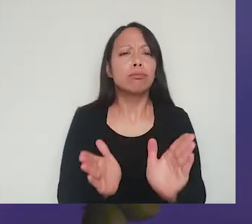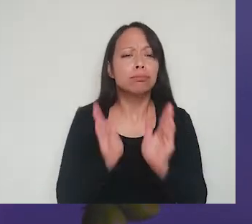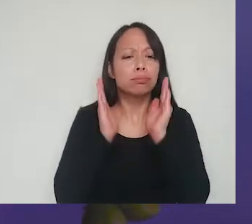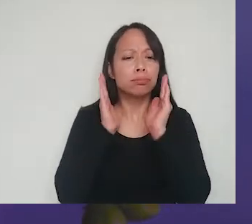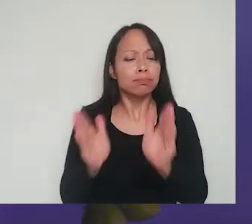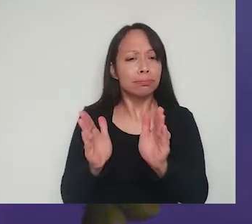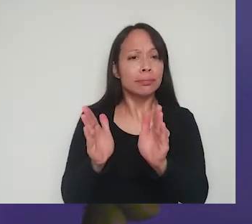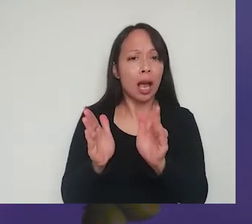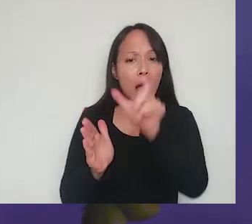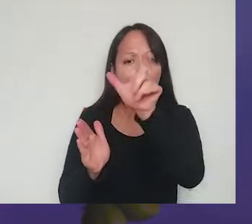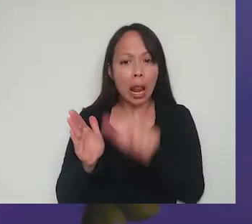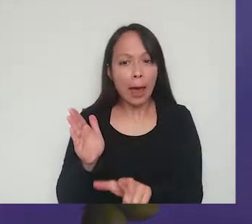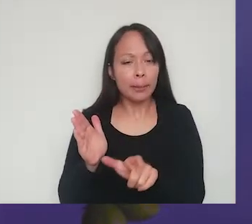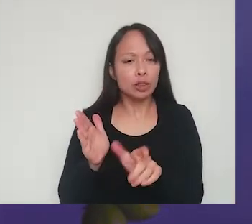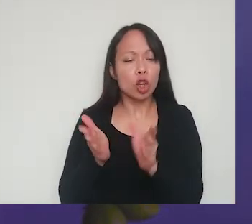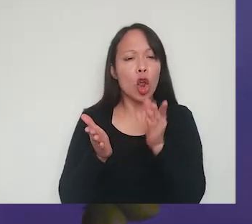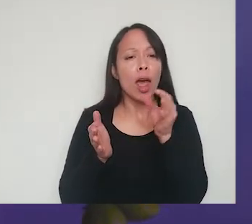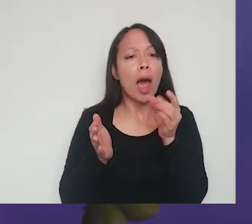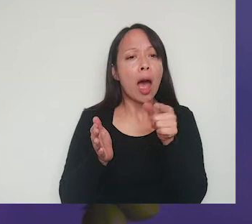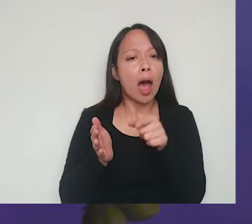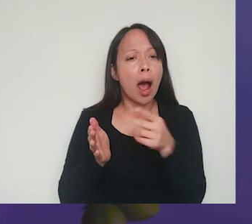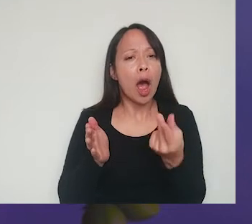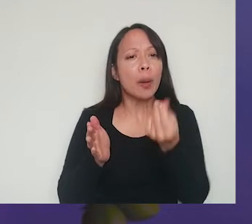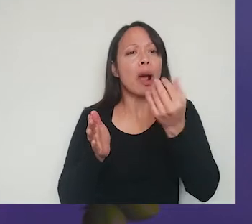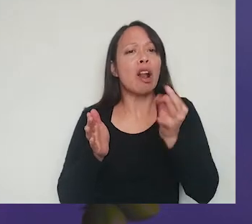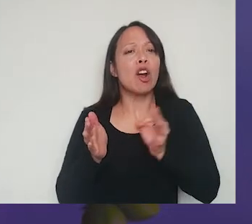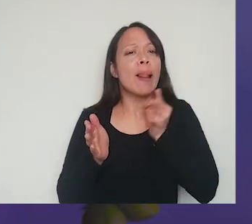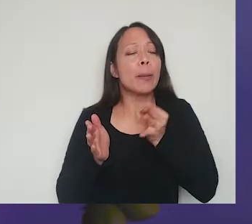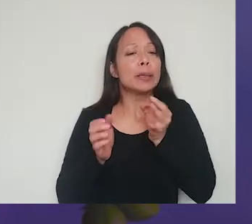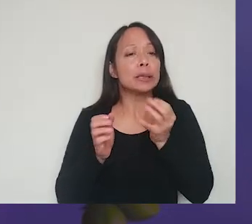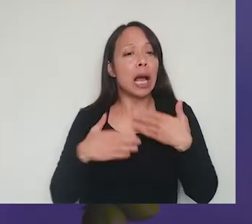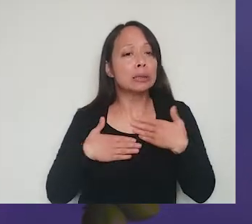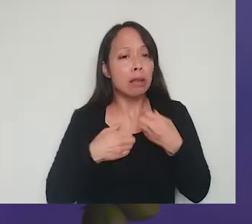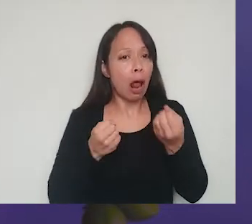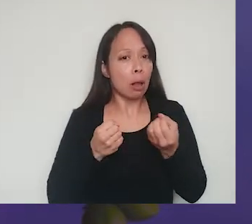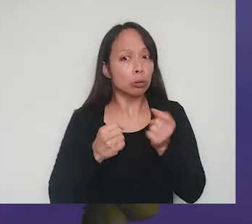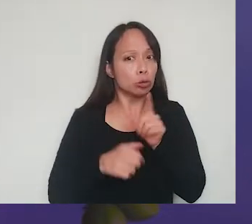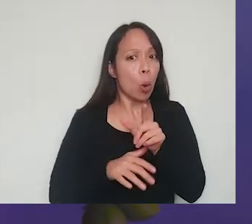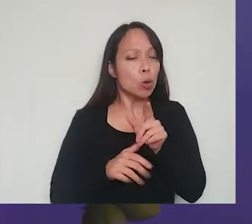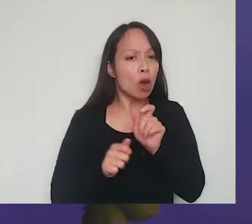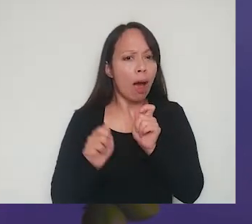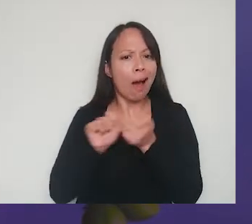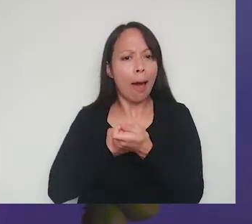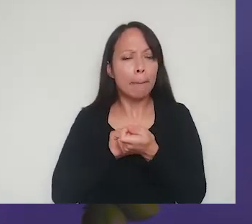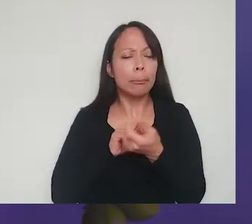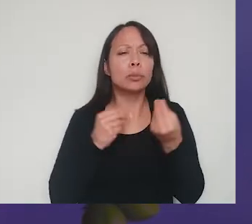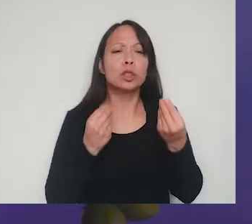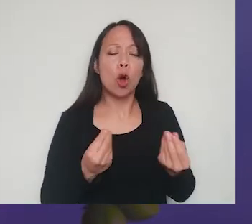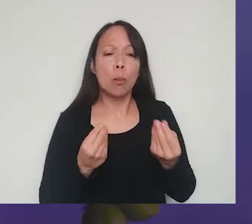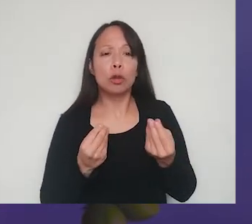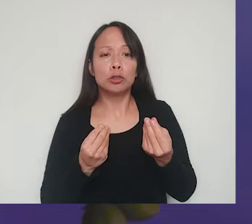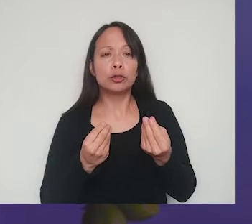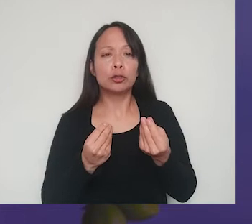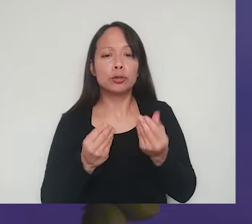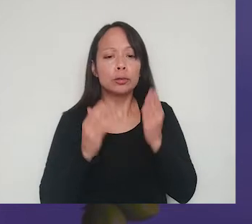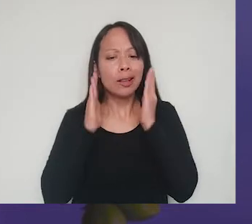el centro y el eje de la atención en la persona en su integridad para valorar su vida y su salud, cambia un poco este paradigma